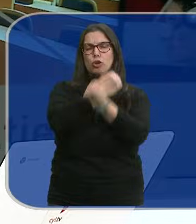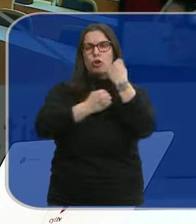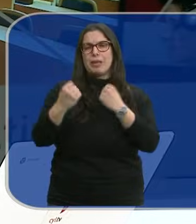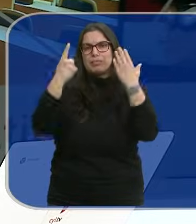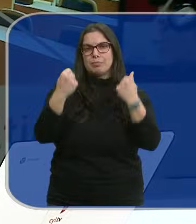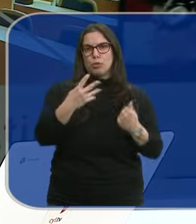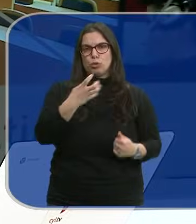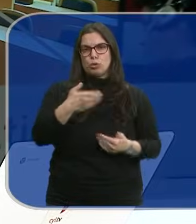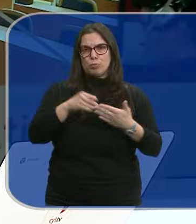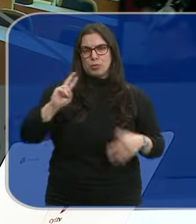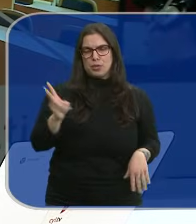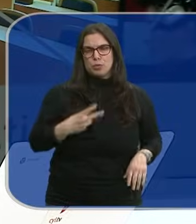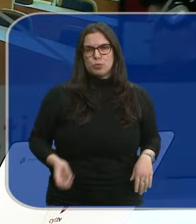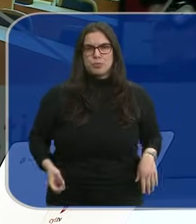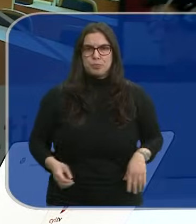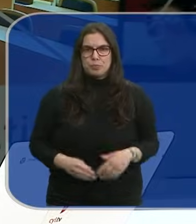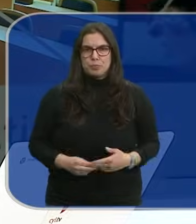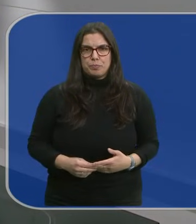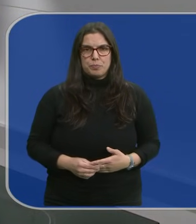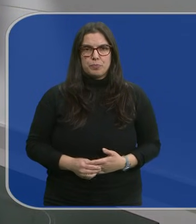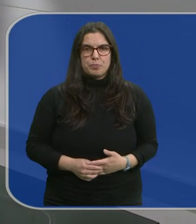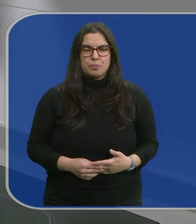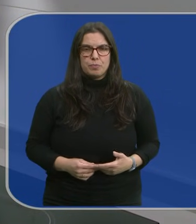de 6.400 millones de euros.